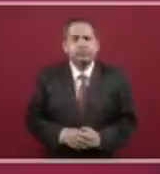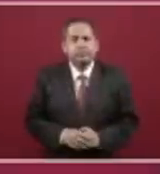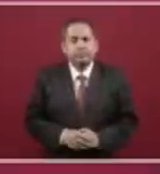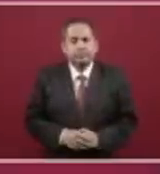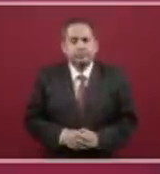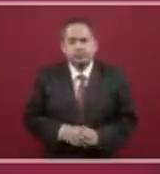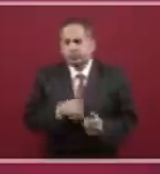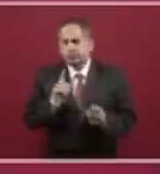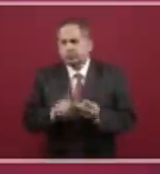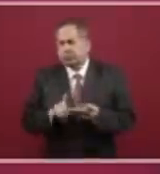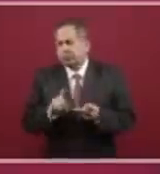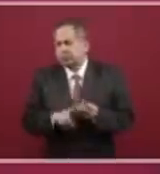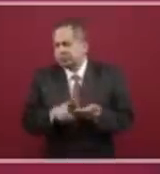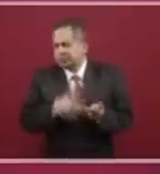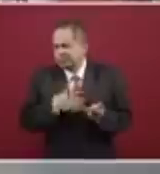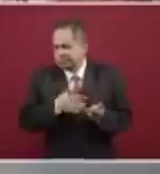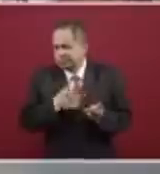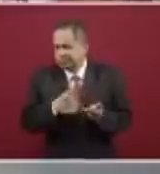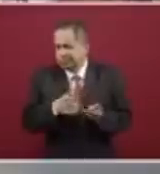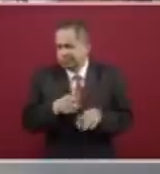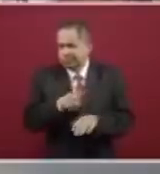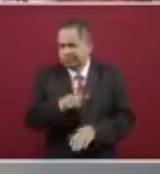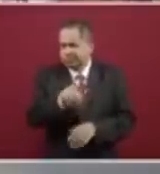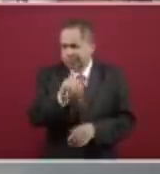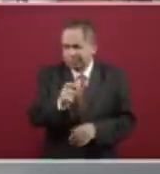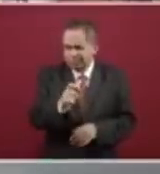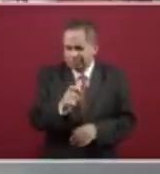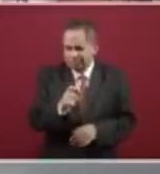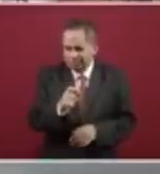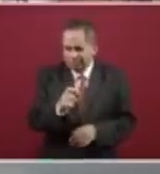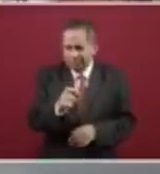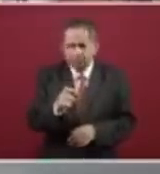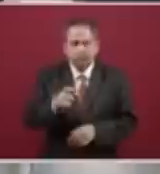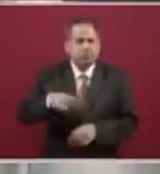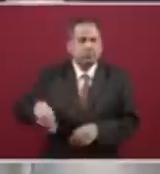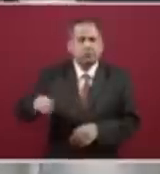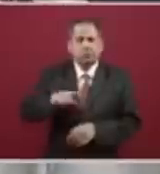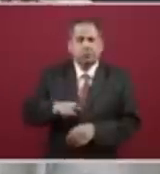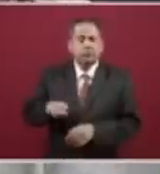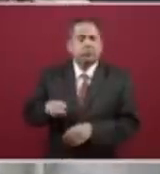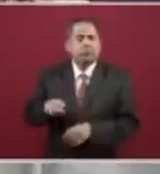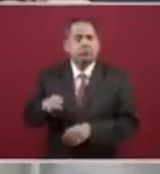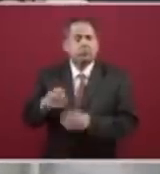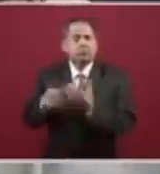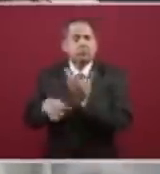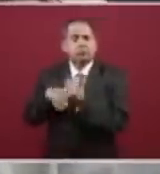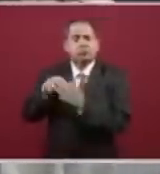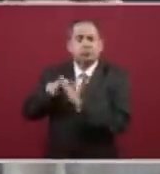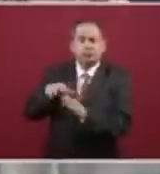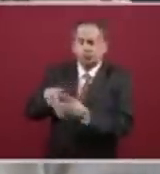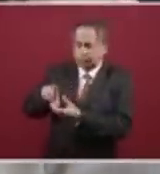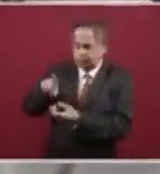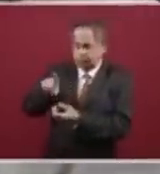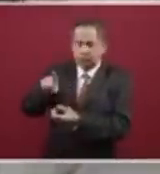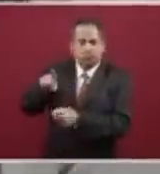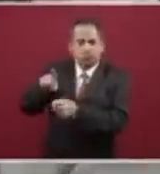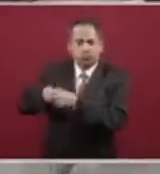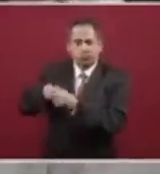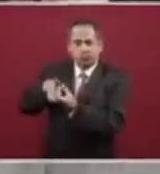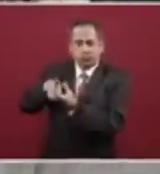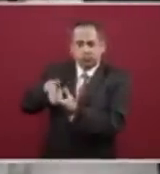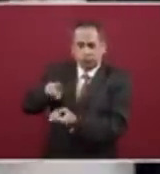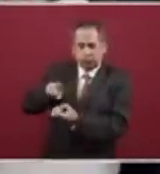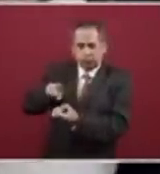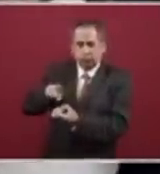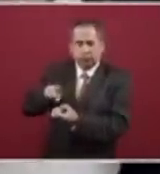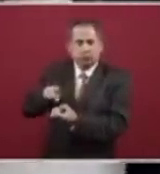la otra pregunta es sobre los datos biométricos este que se les están tomando